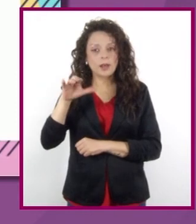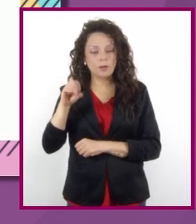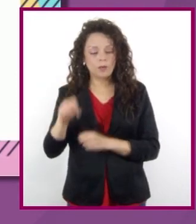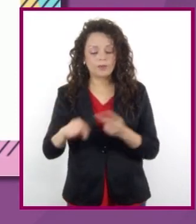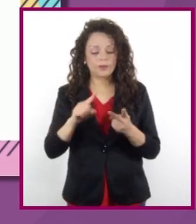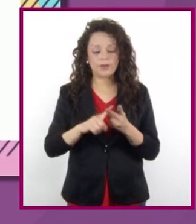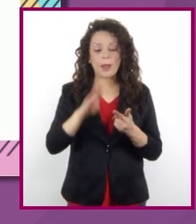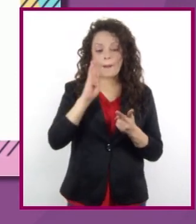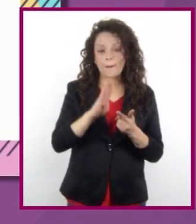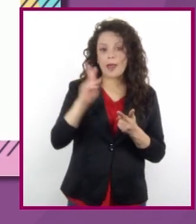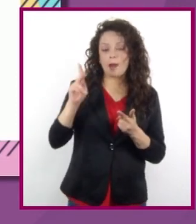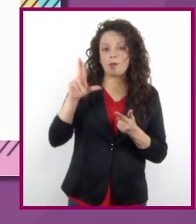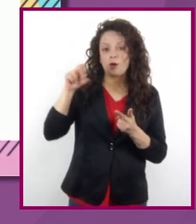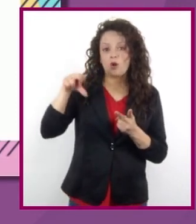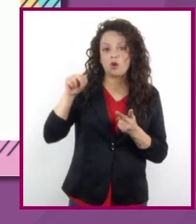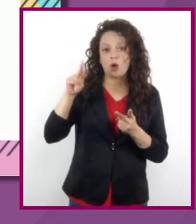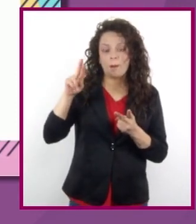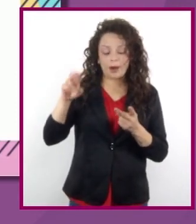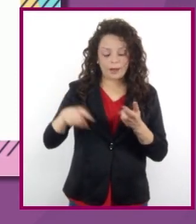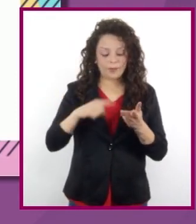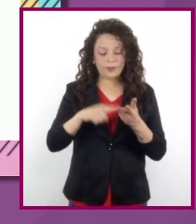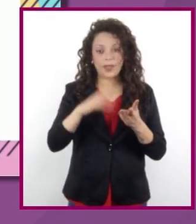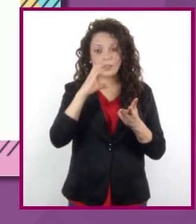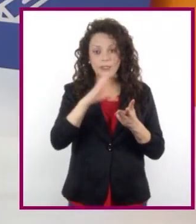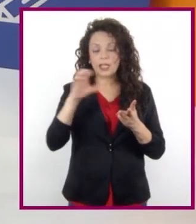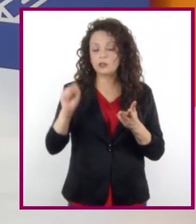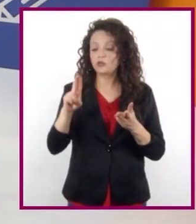pronombre. C, sustantivo.